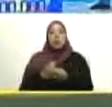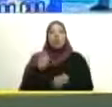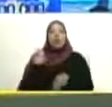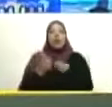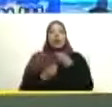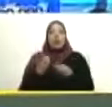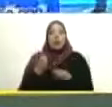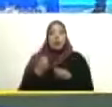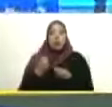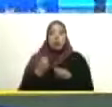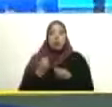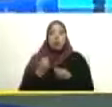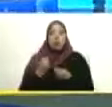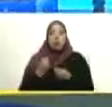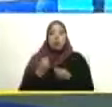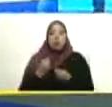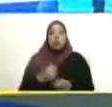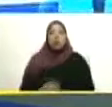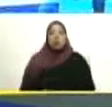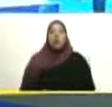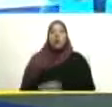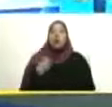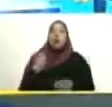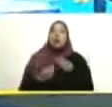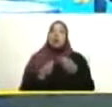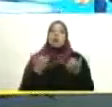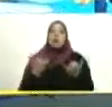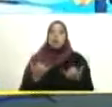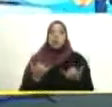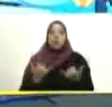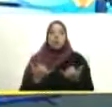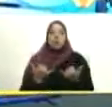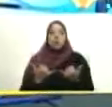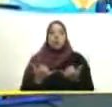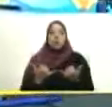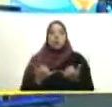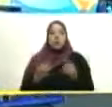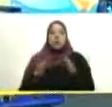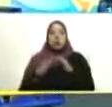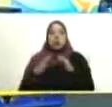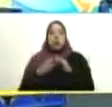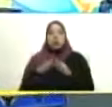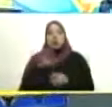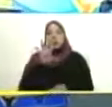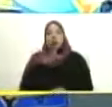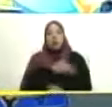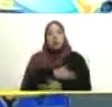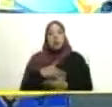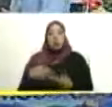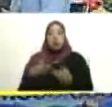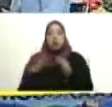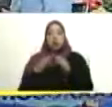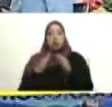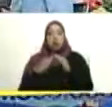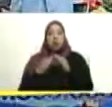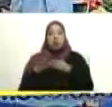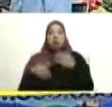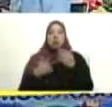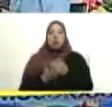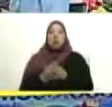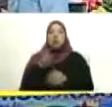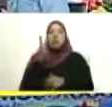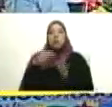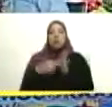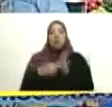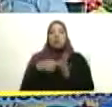hacer? ¿Qué hacer de la vivienda 5 millones hasta el 2030